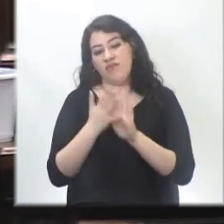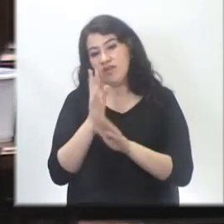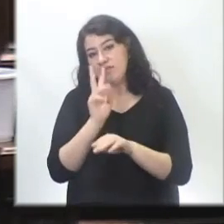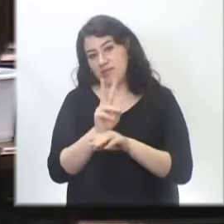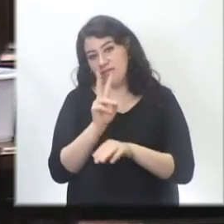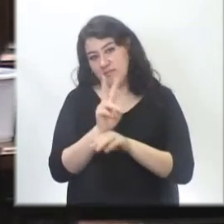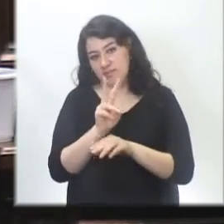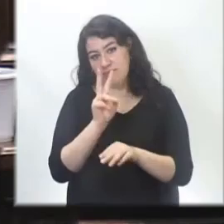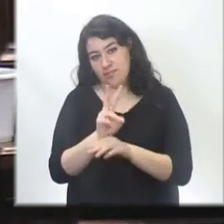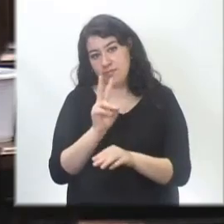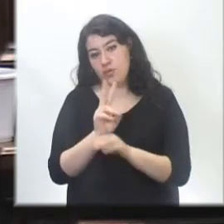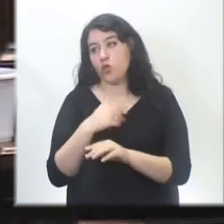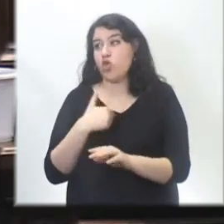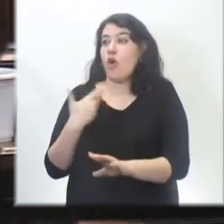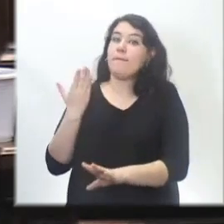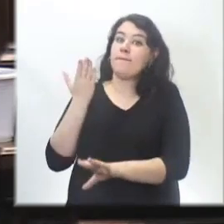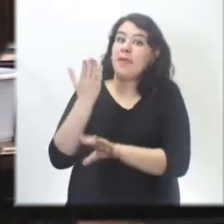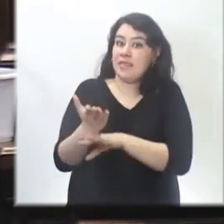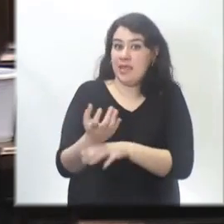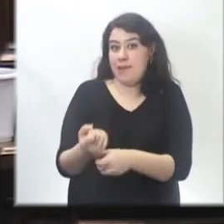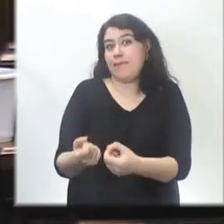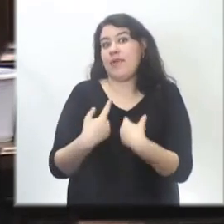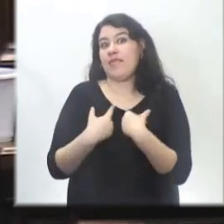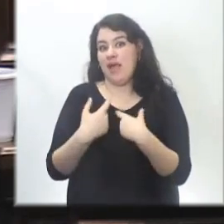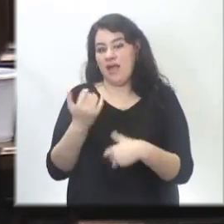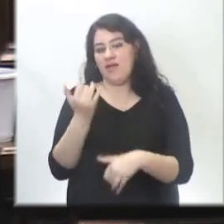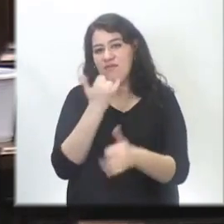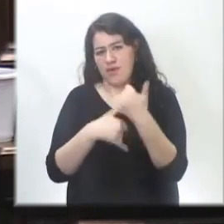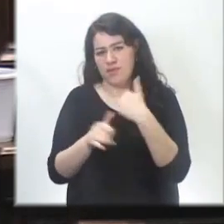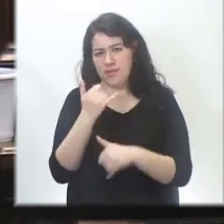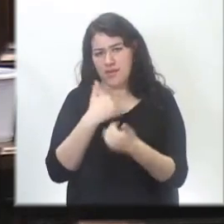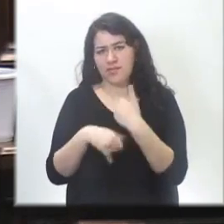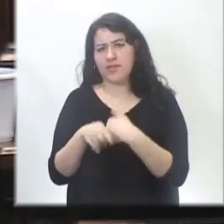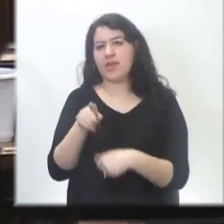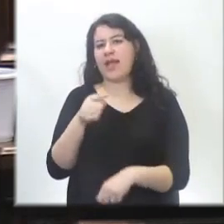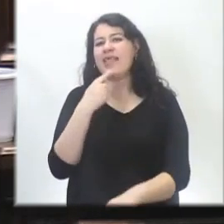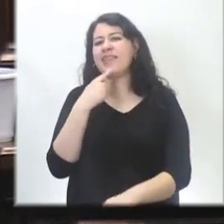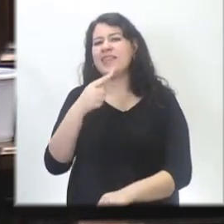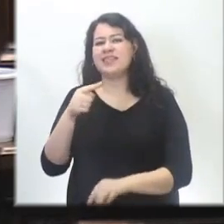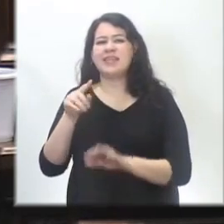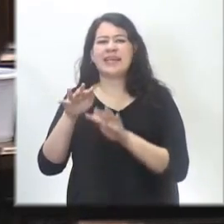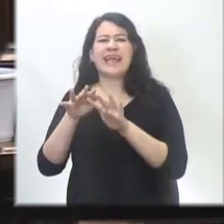informe. Entonces, digo, acá se menciona la carta